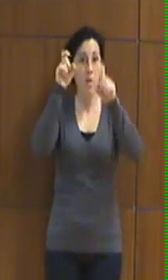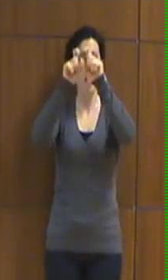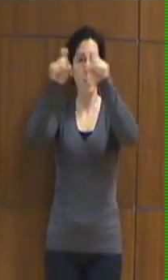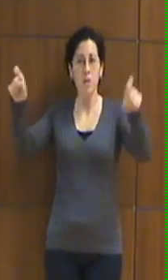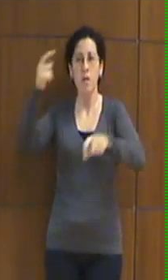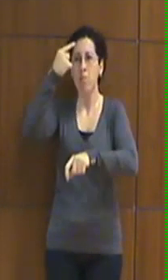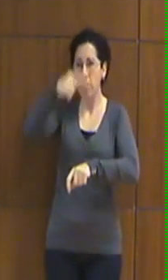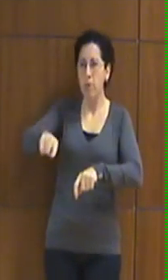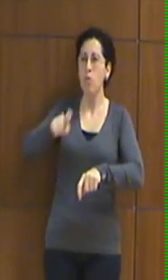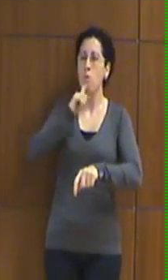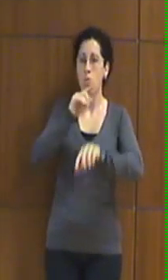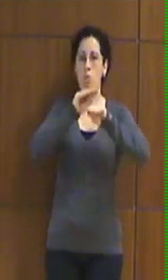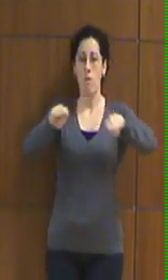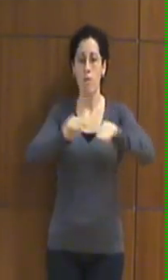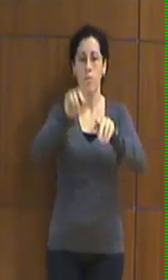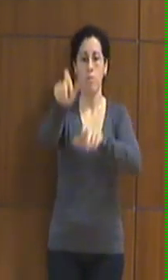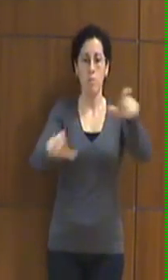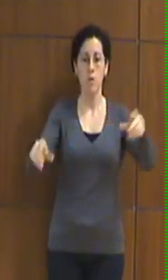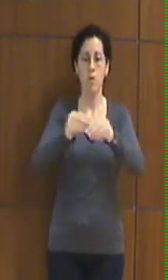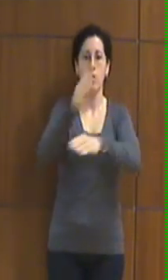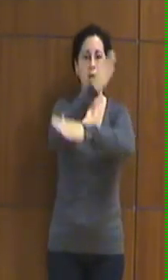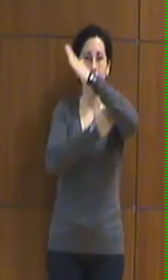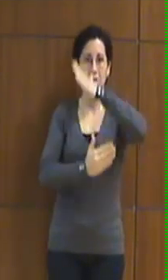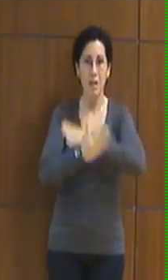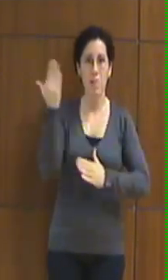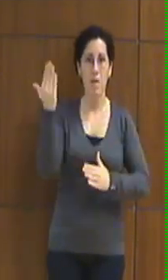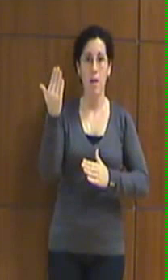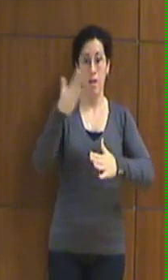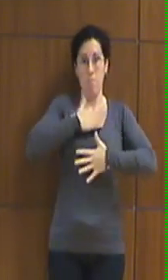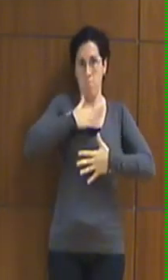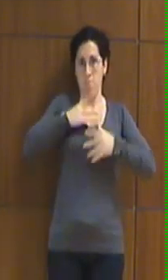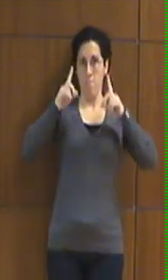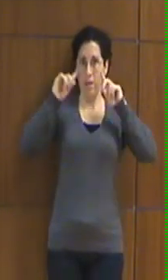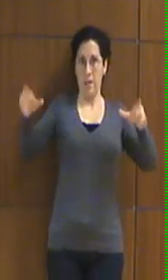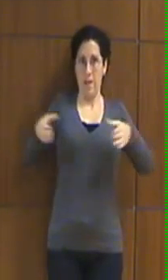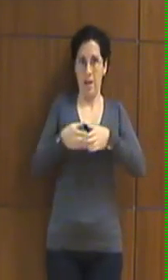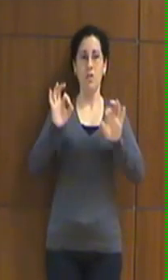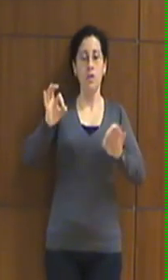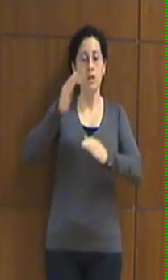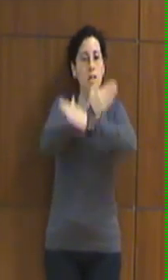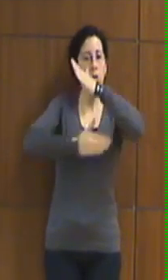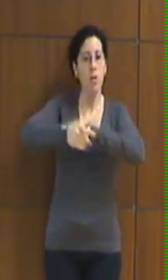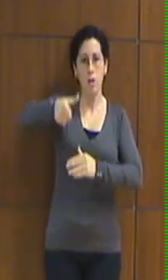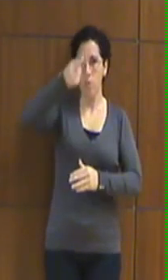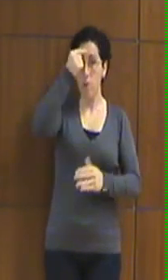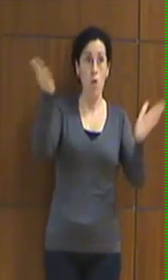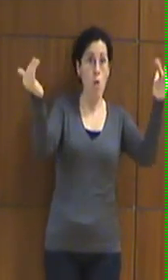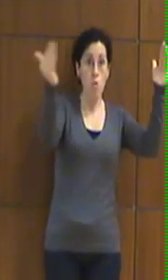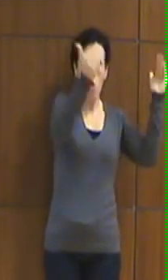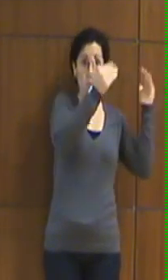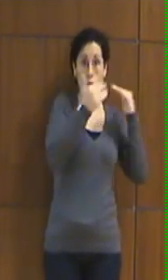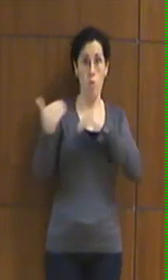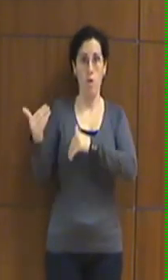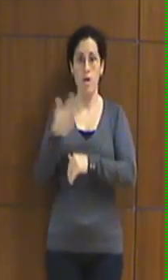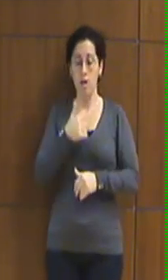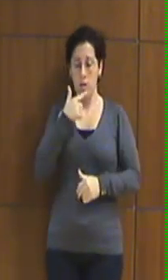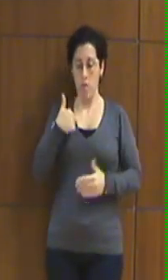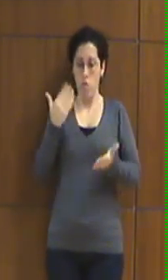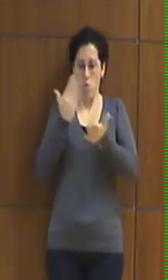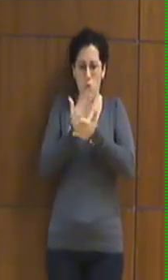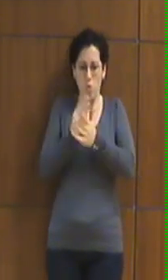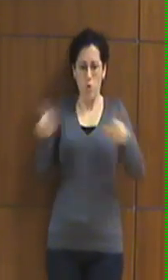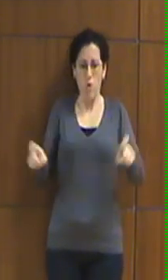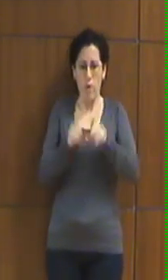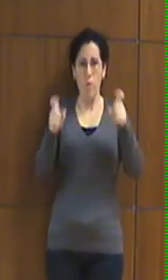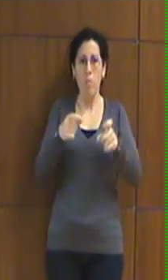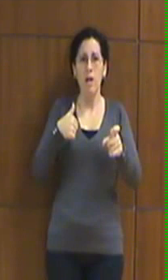sepan cómo formar a personas con discapacidad, yo digo por mi caso intelectual, muy complicado. ¿Cómo puedo darle un curso de informática? Es que no sé